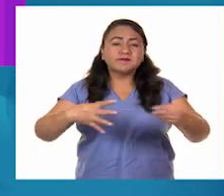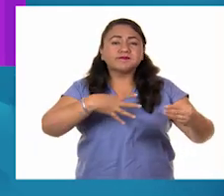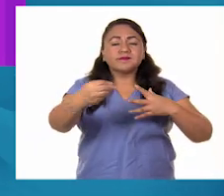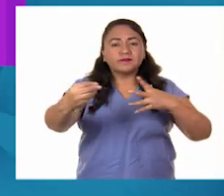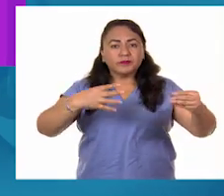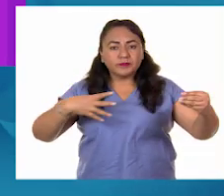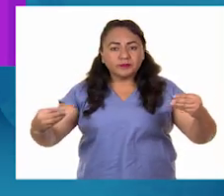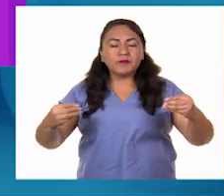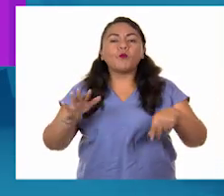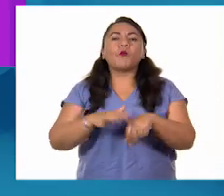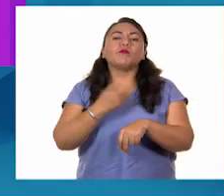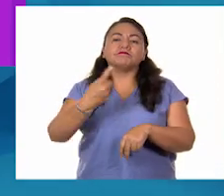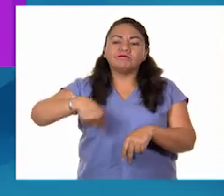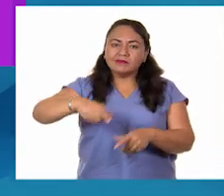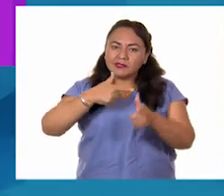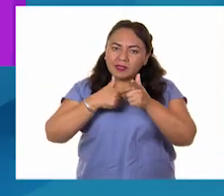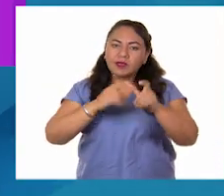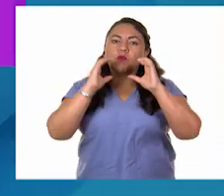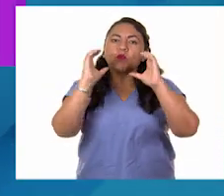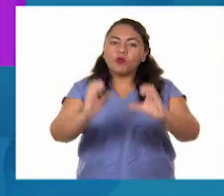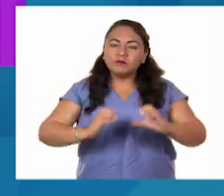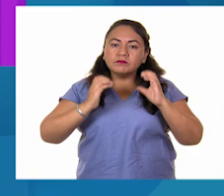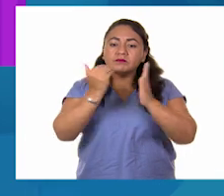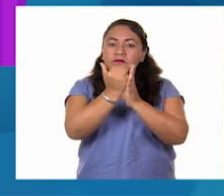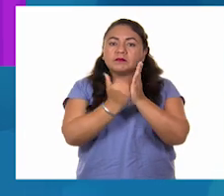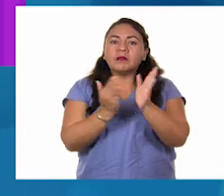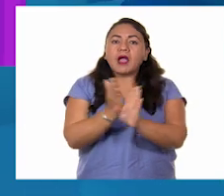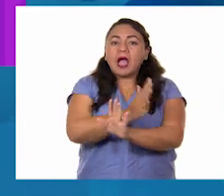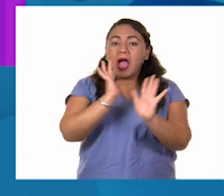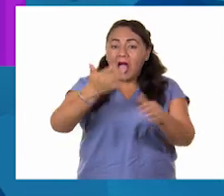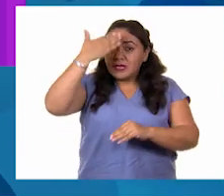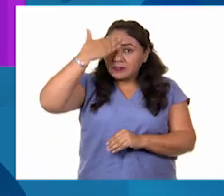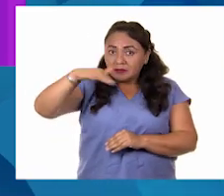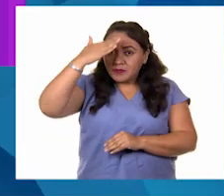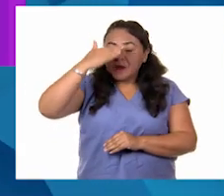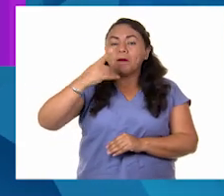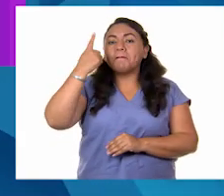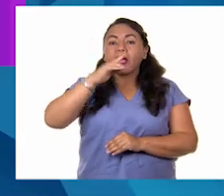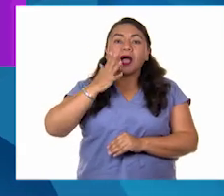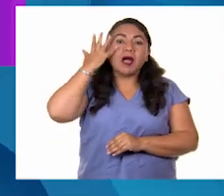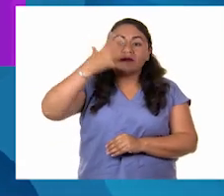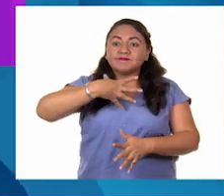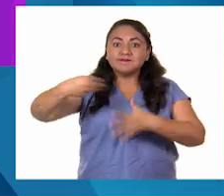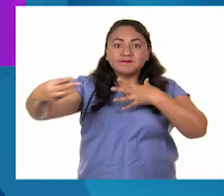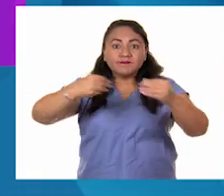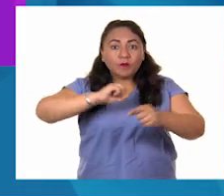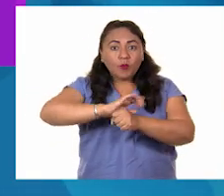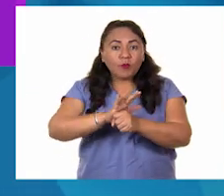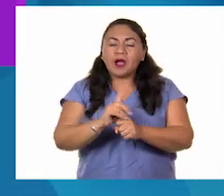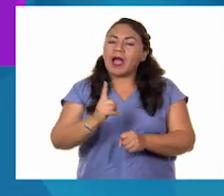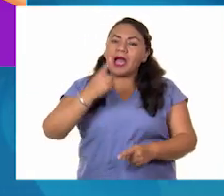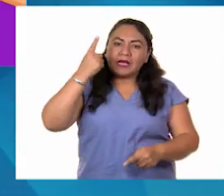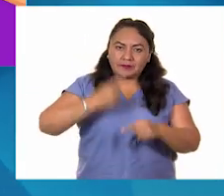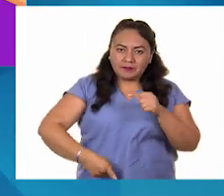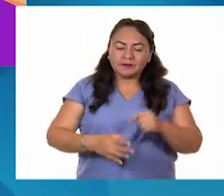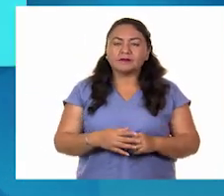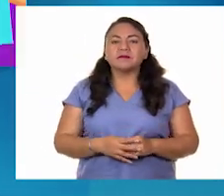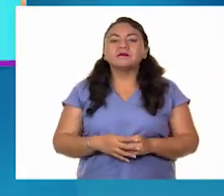personas. Por eso hay que continuar cuidándonos siguiendo las buenas prácticas que ya todos conocemos para evitar contagiarnos.